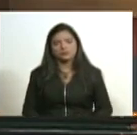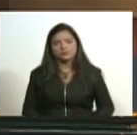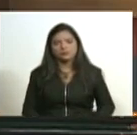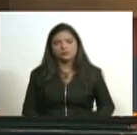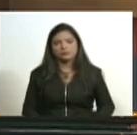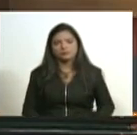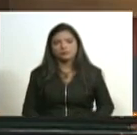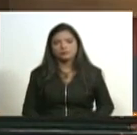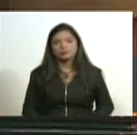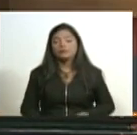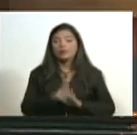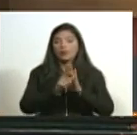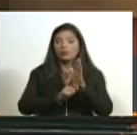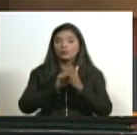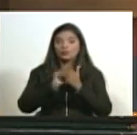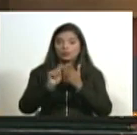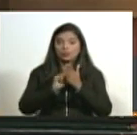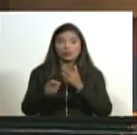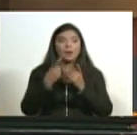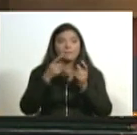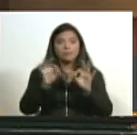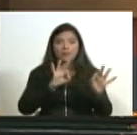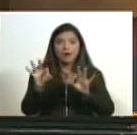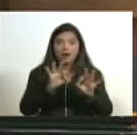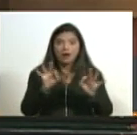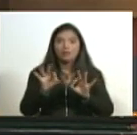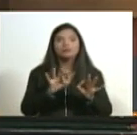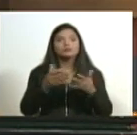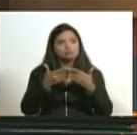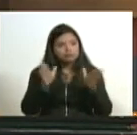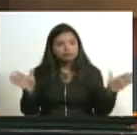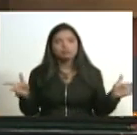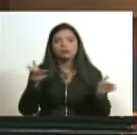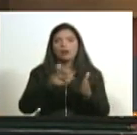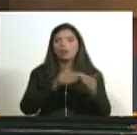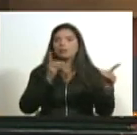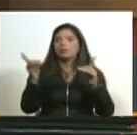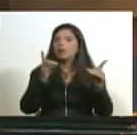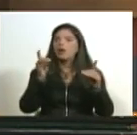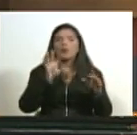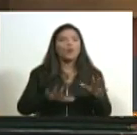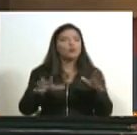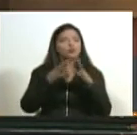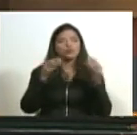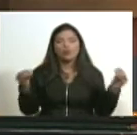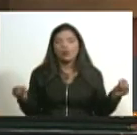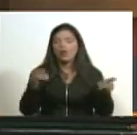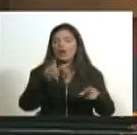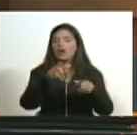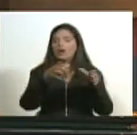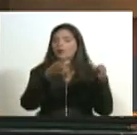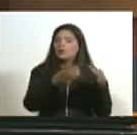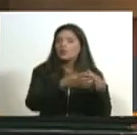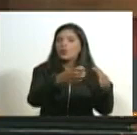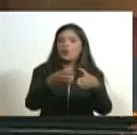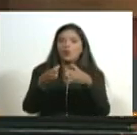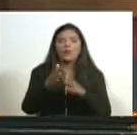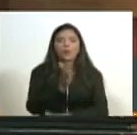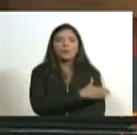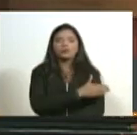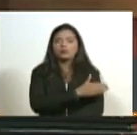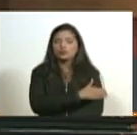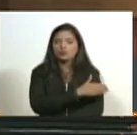Asamblea Nacional Constituyente es la que va a estar preparada y facultada para abrir espacio de diálogo con todos los sectores de la oposición social que hay en el